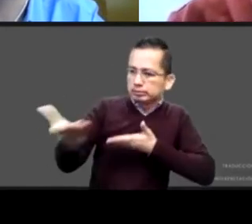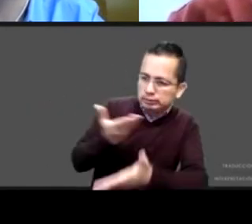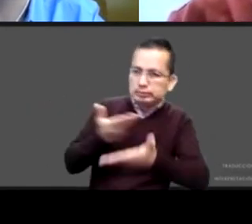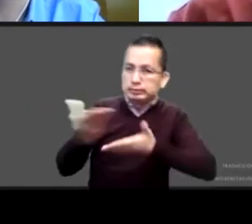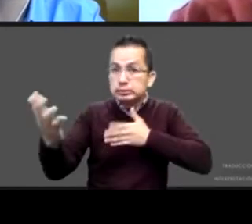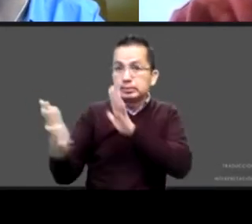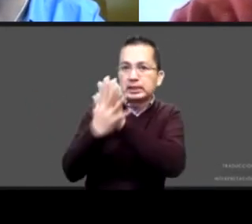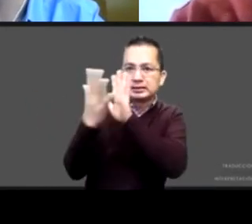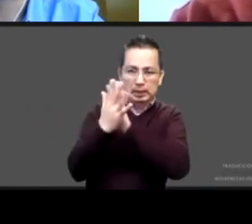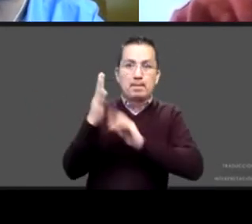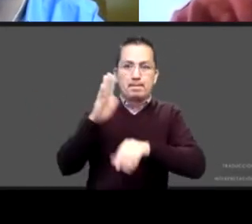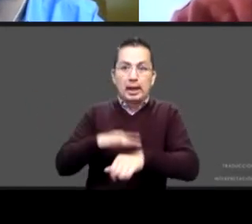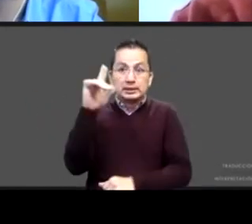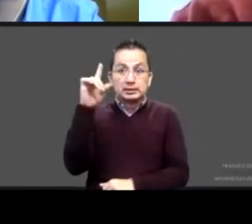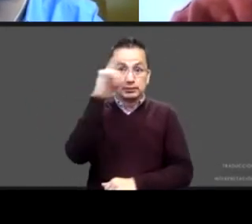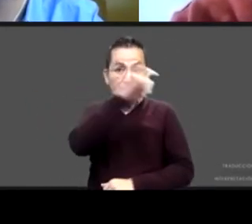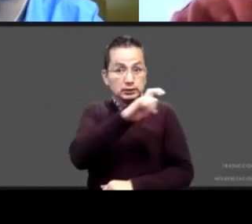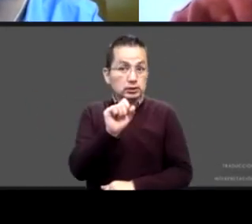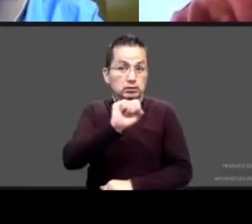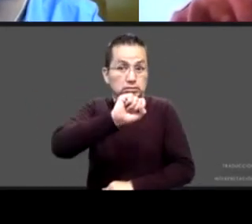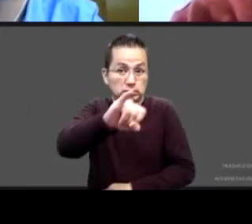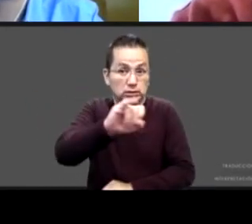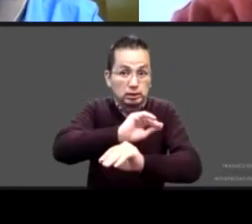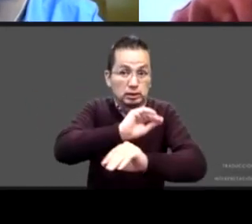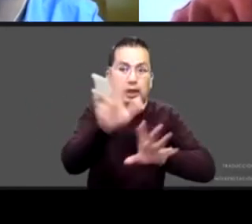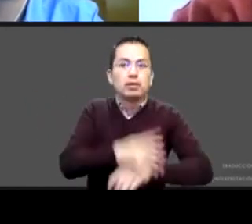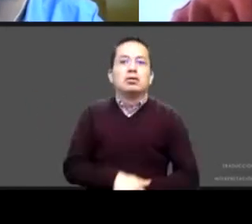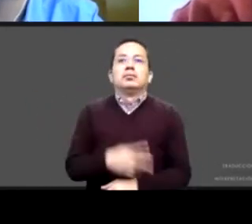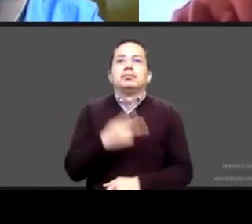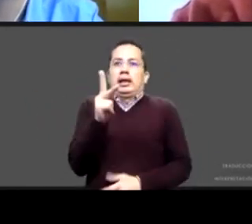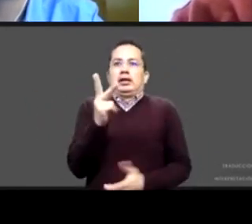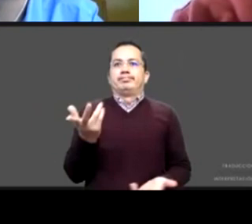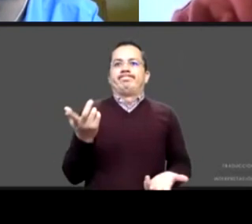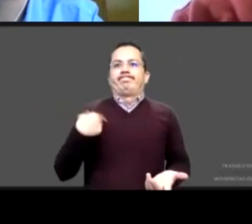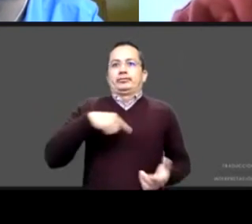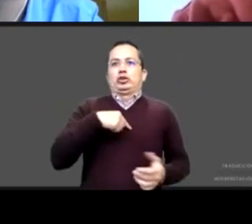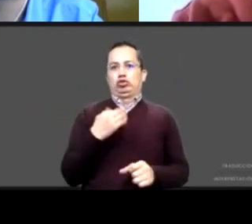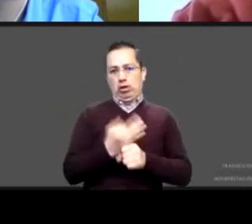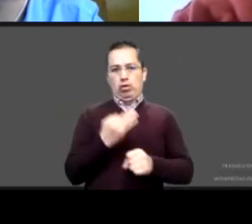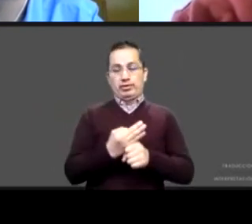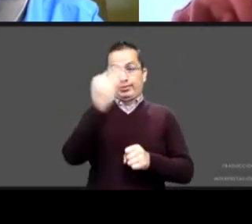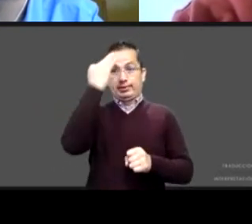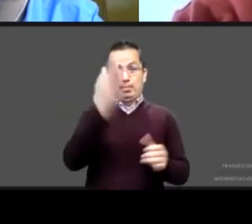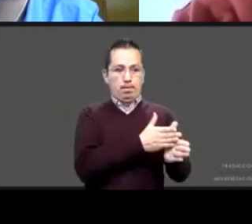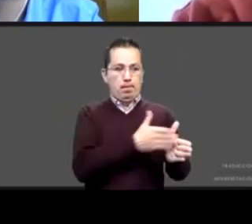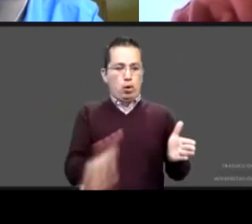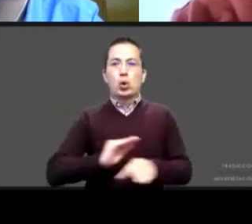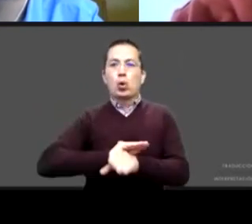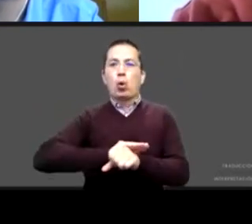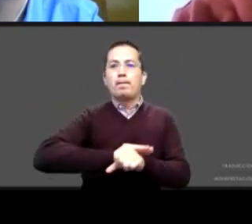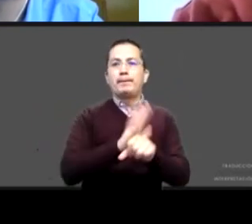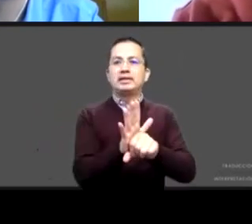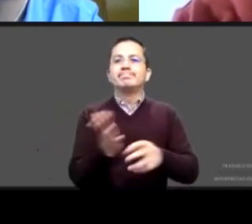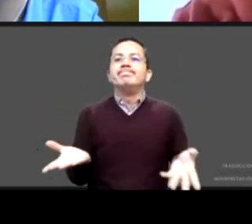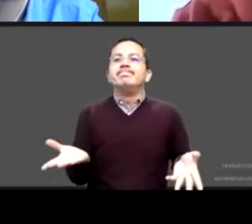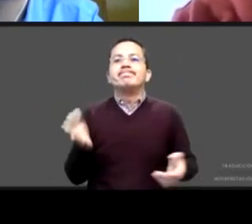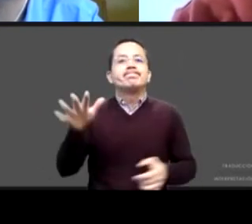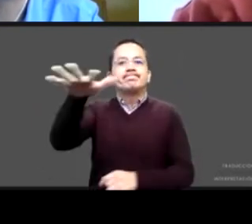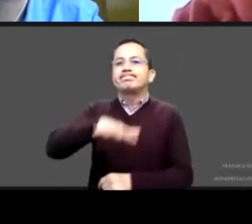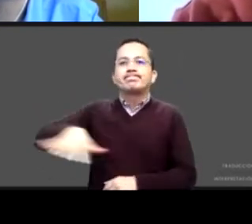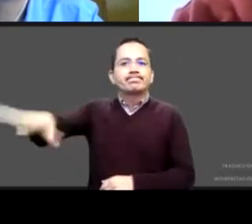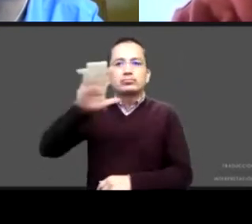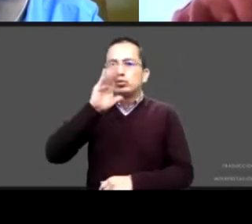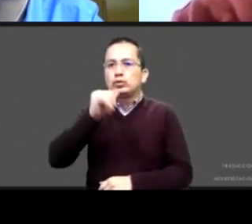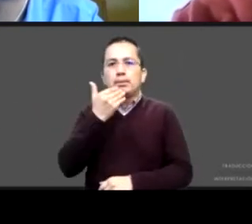en este momento, porque sí es una gran barrera, pues yo lo diría así, esta dificultad que tienen ellos de acceso al tema de las